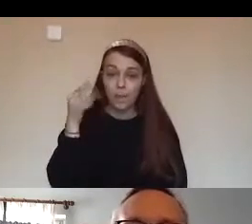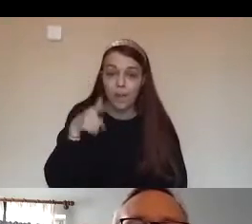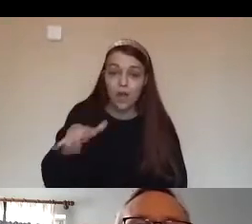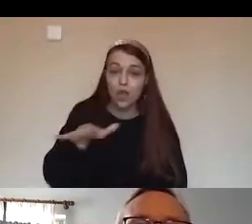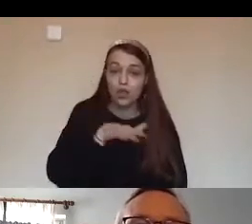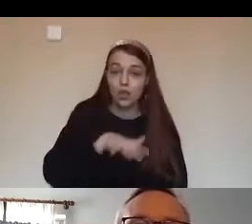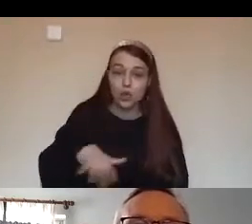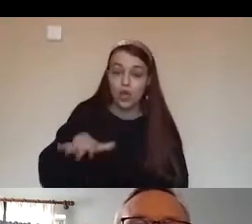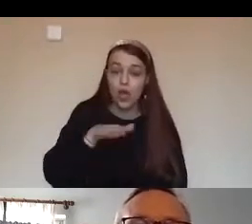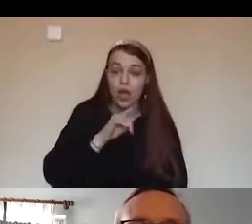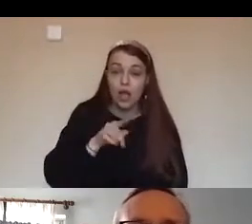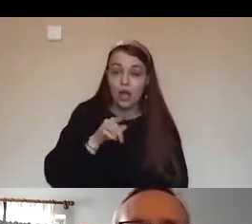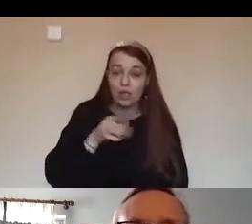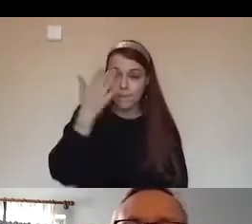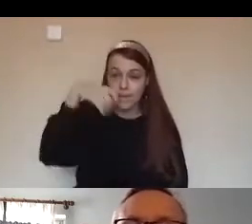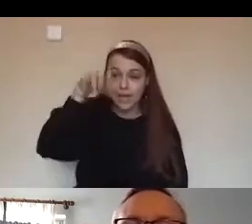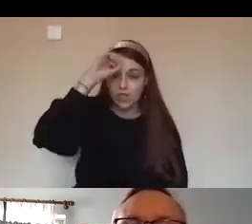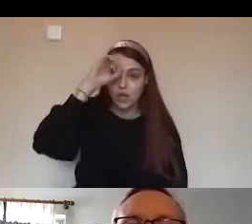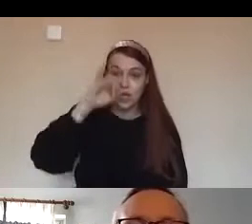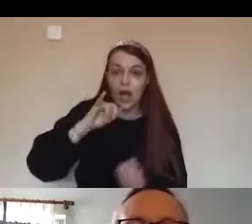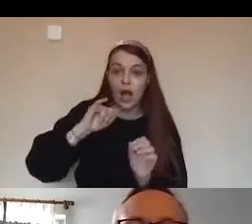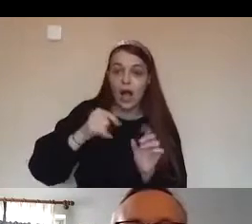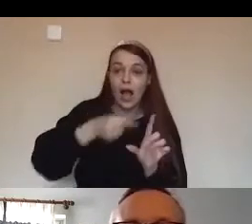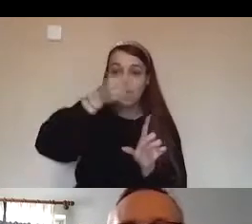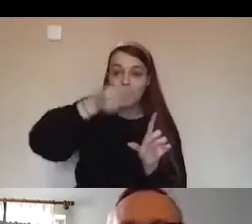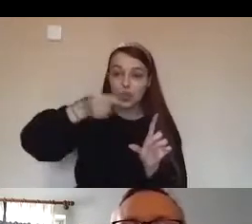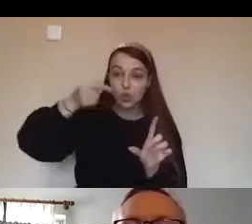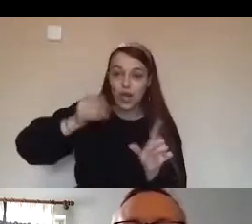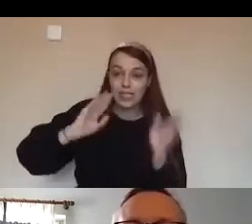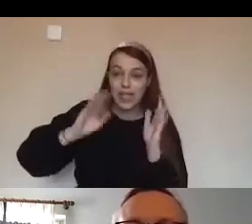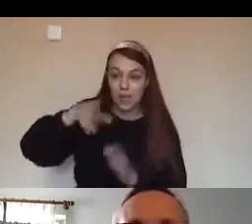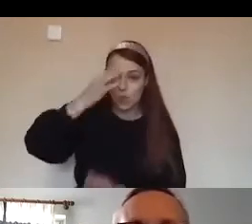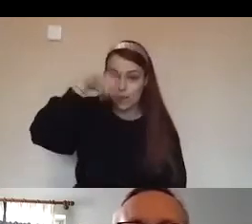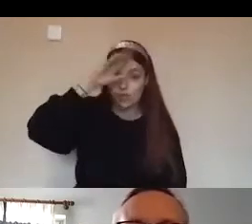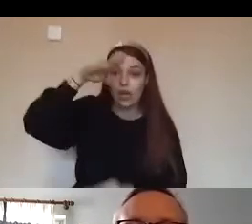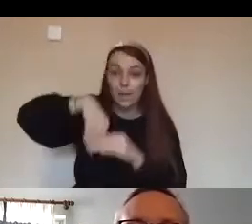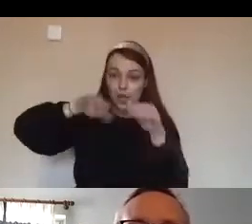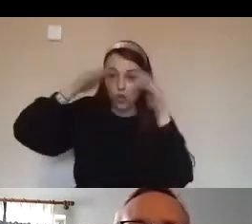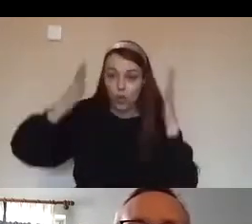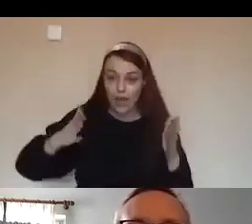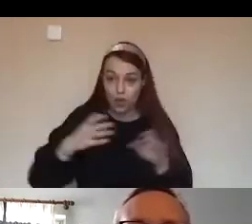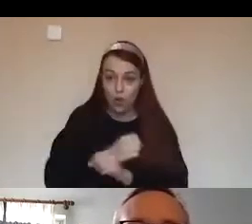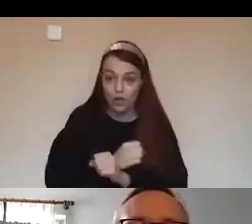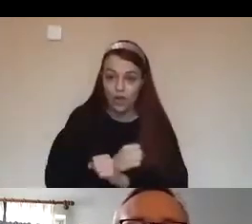zona prehistórica donde hay pinturas prehistóricas dentro de la cueva.